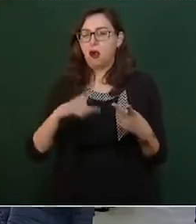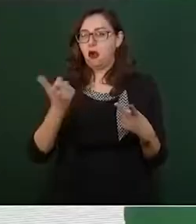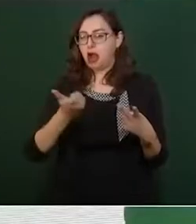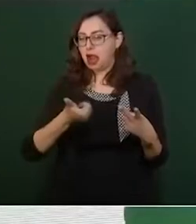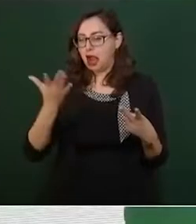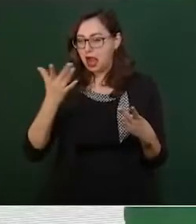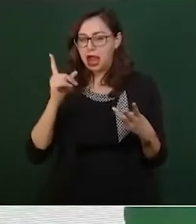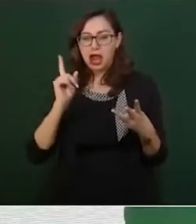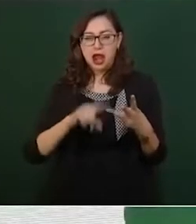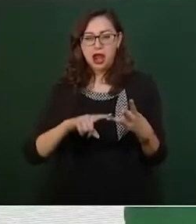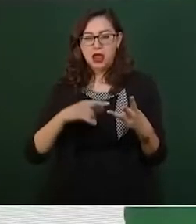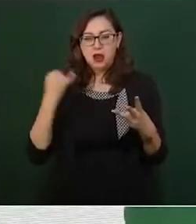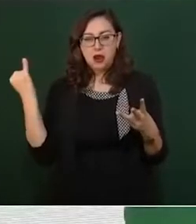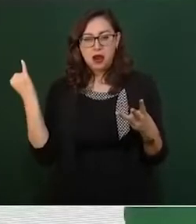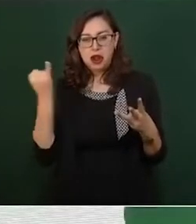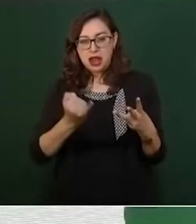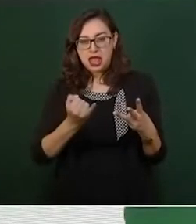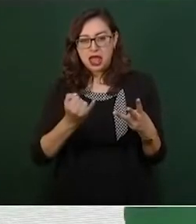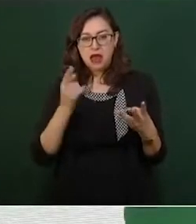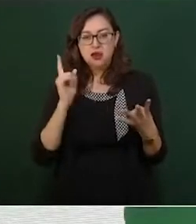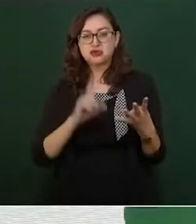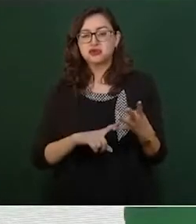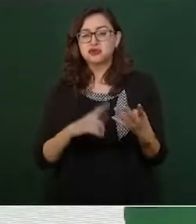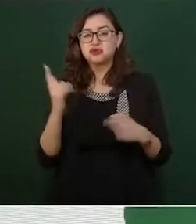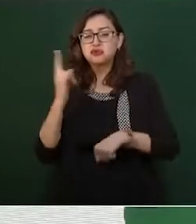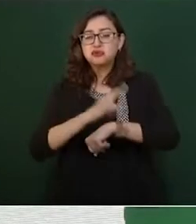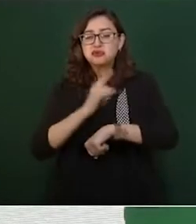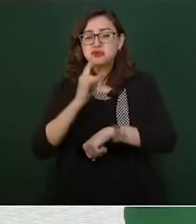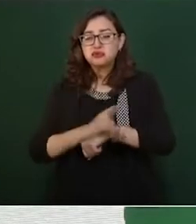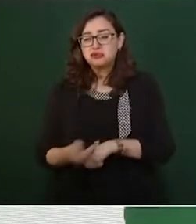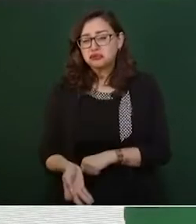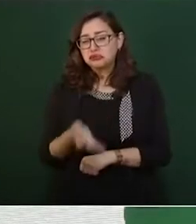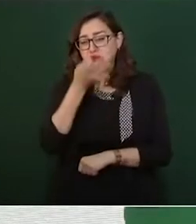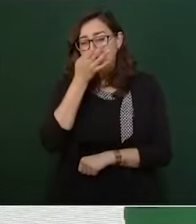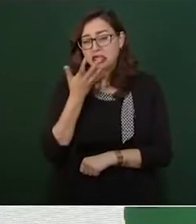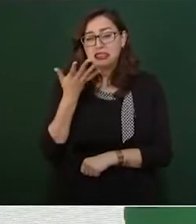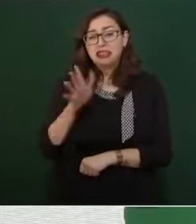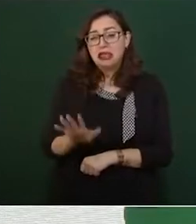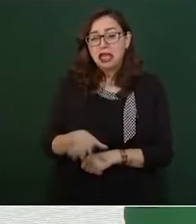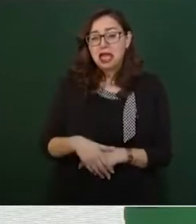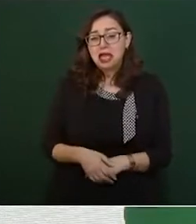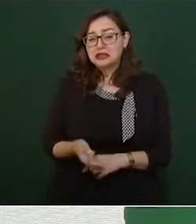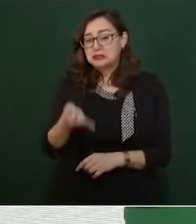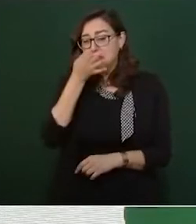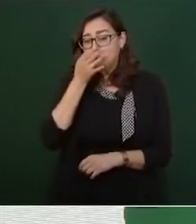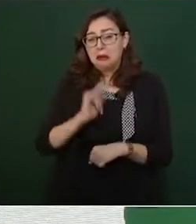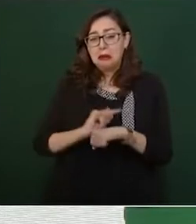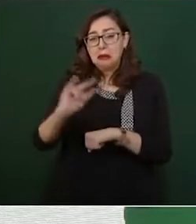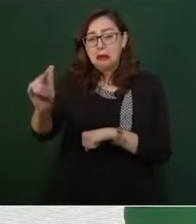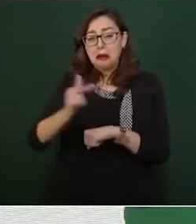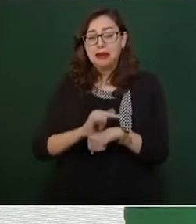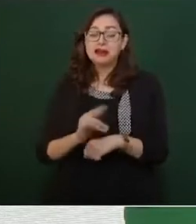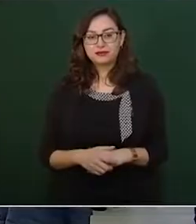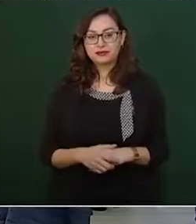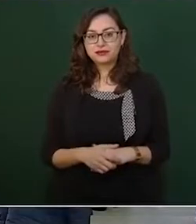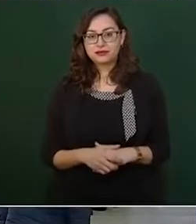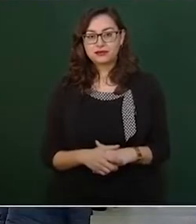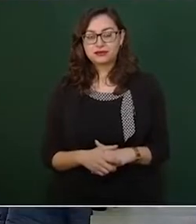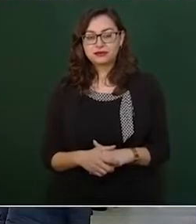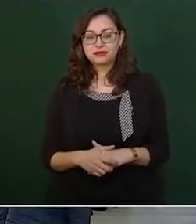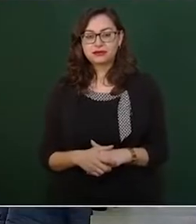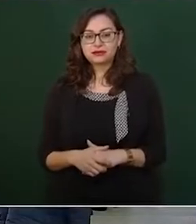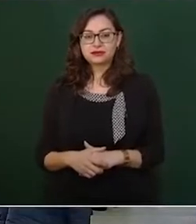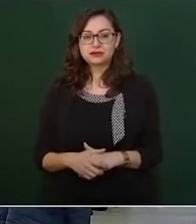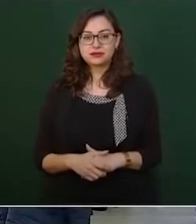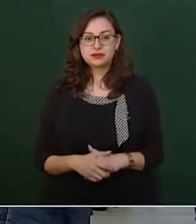No con más de 10 vuelos, pues también ya. Hoy hay más de 10 vuelos. Y